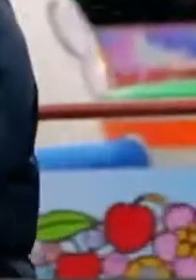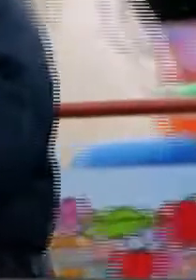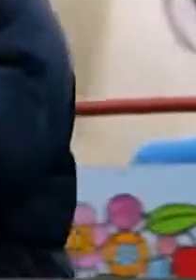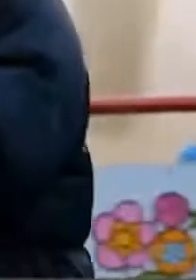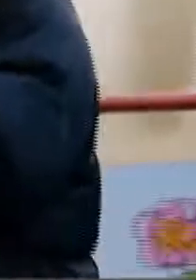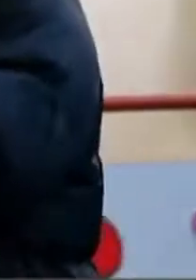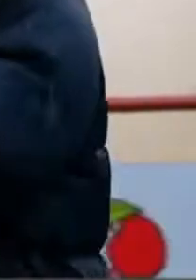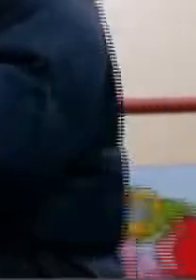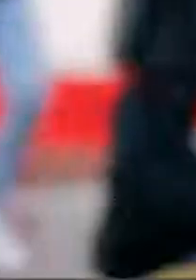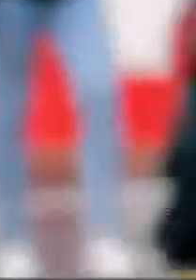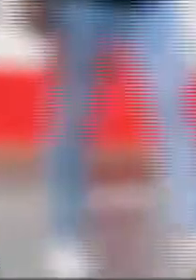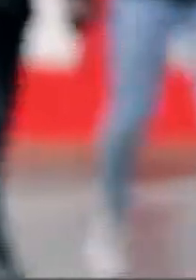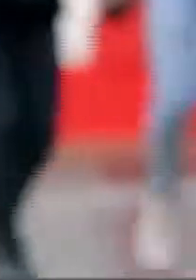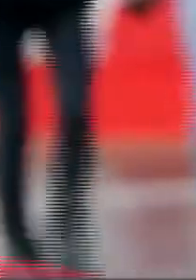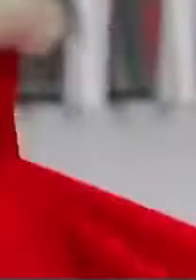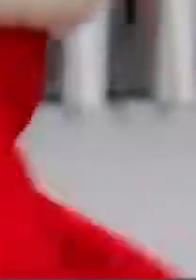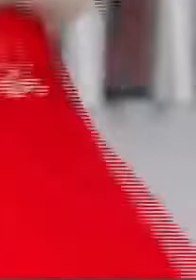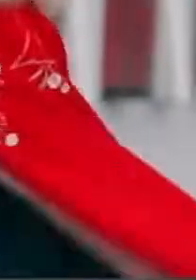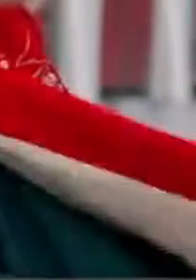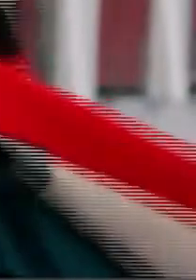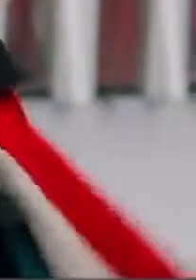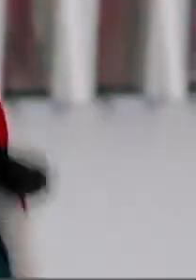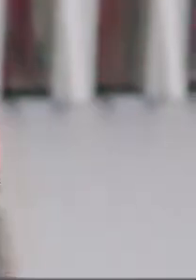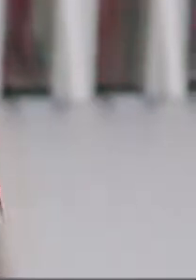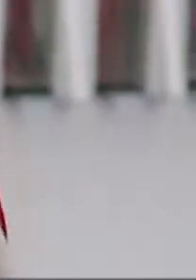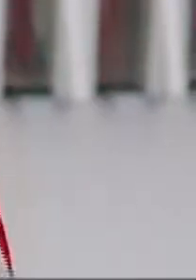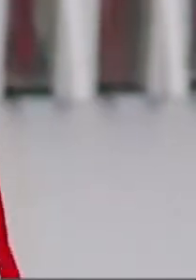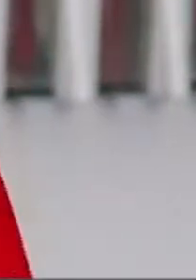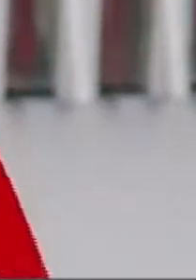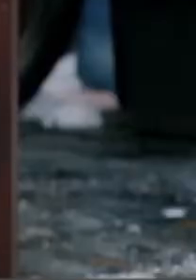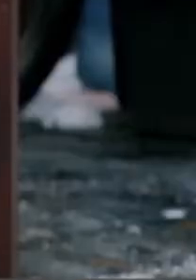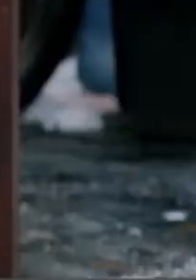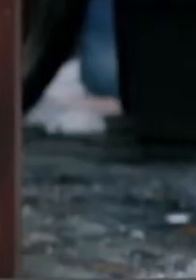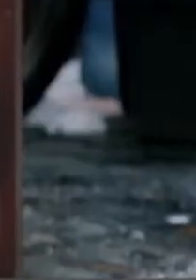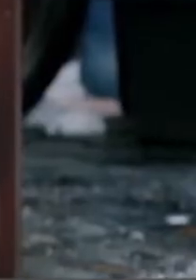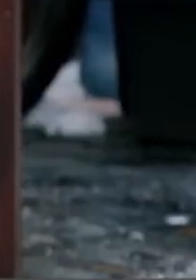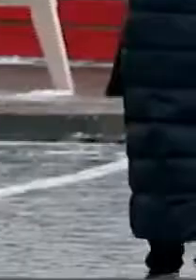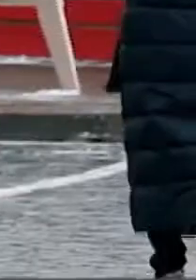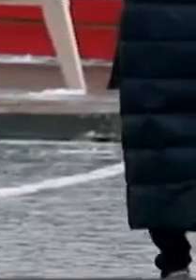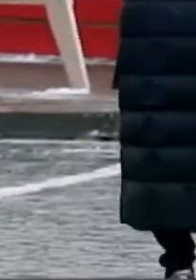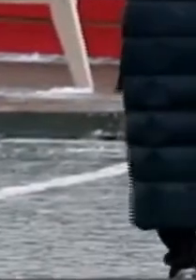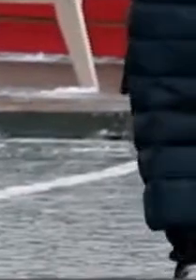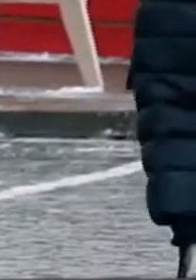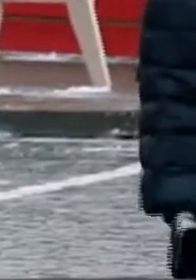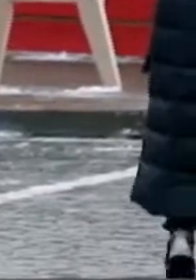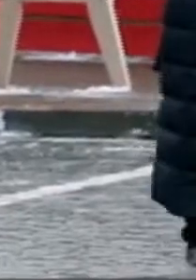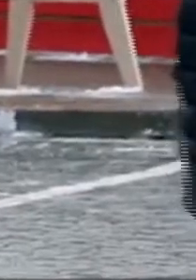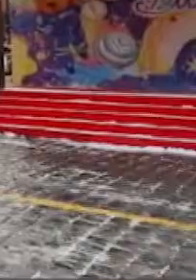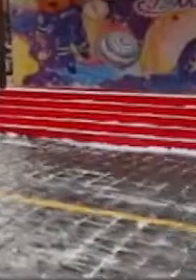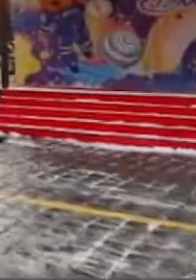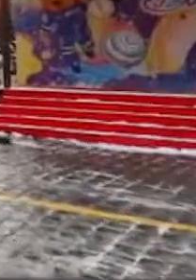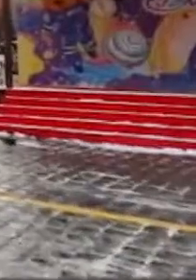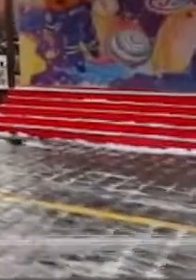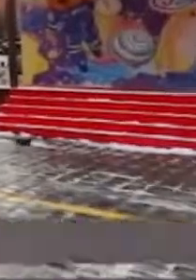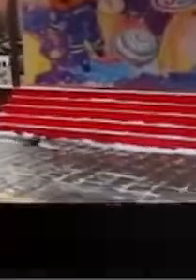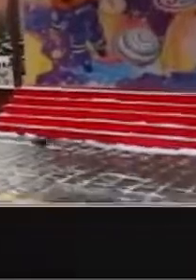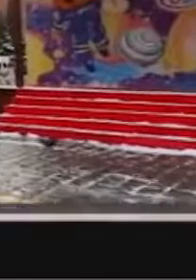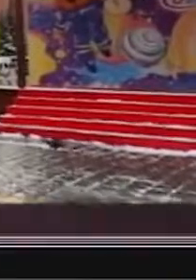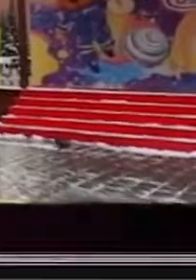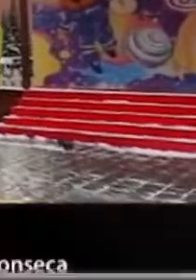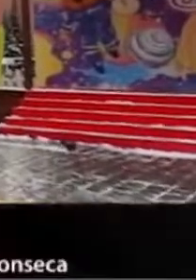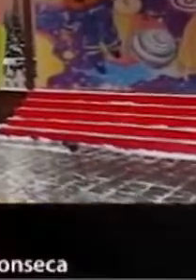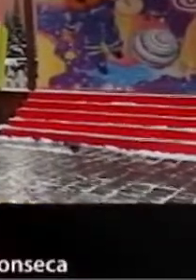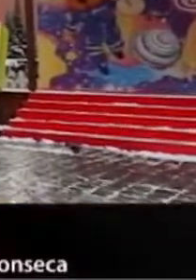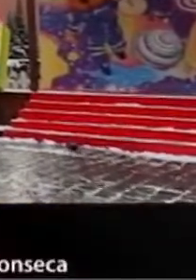hace poco de la capital rusa fue galardonada como la mejor ciudad del mundo para ir de viaje es que la verdad tienen con qué sorprendernos tienen el